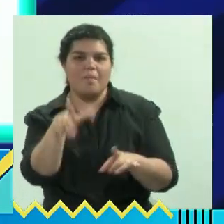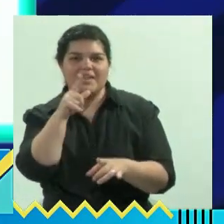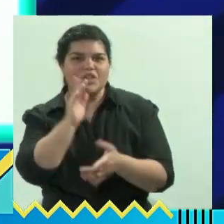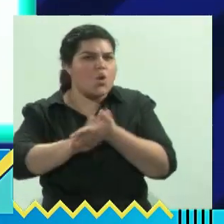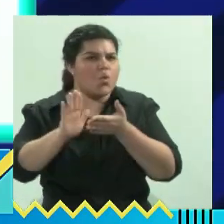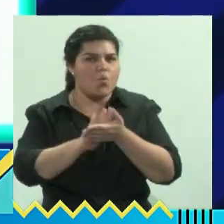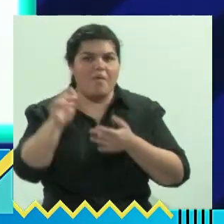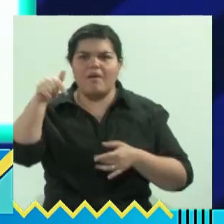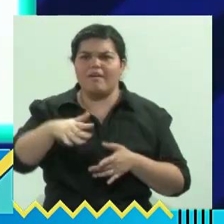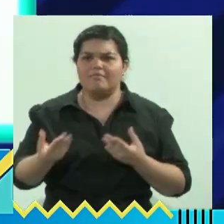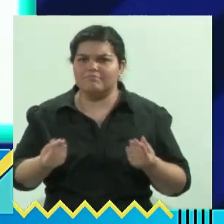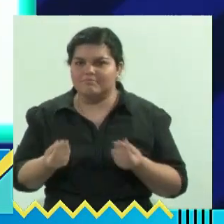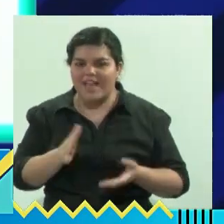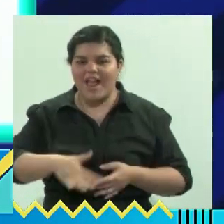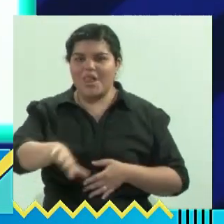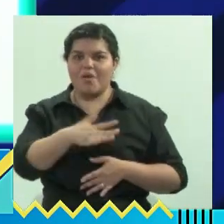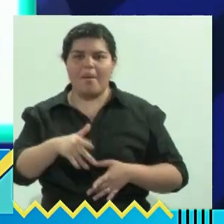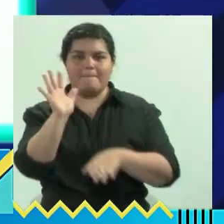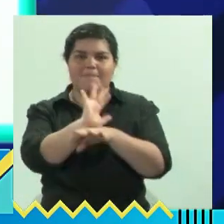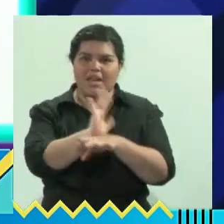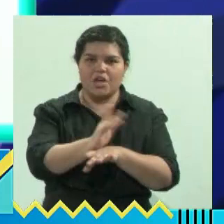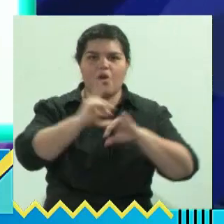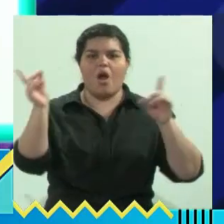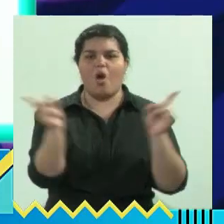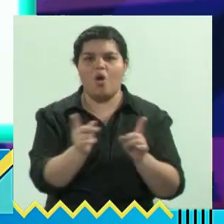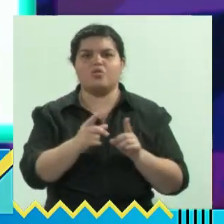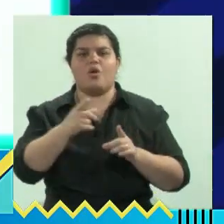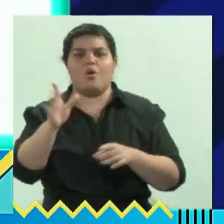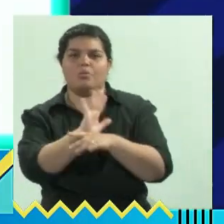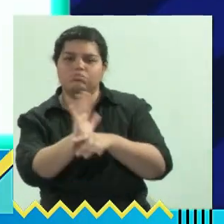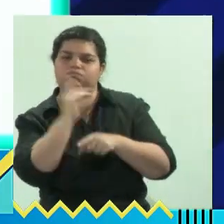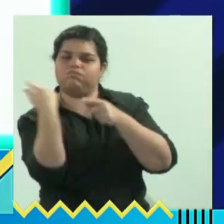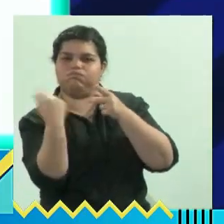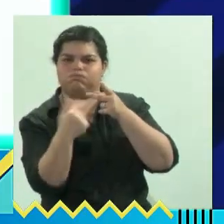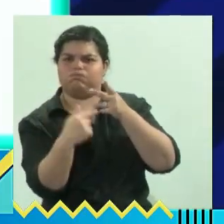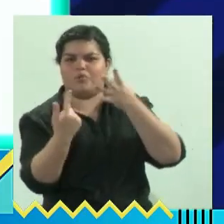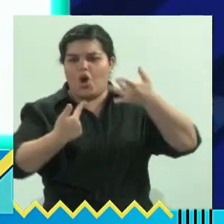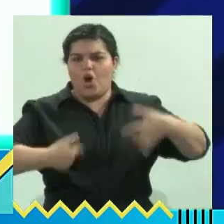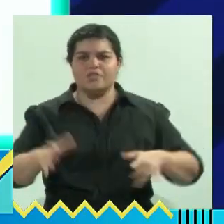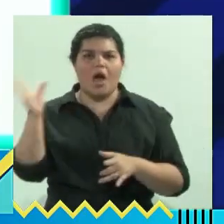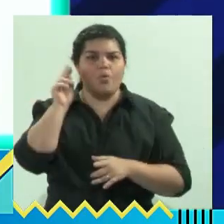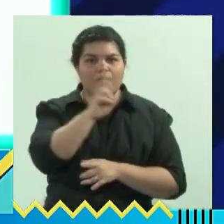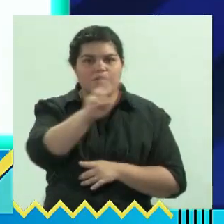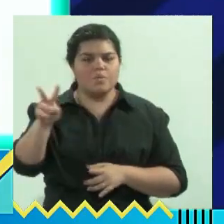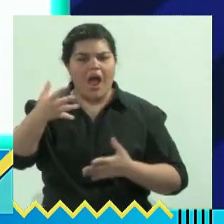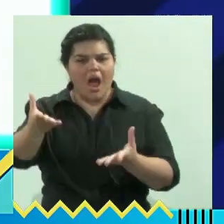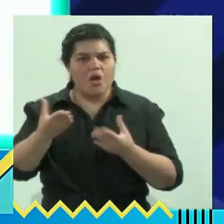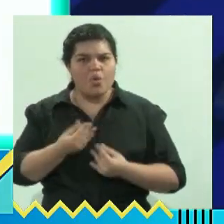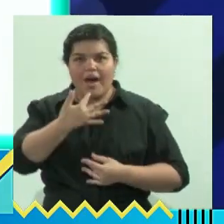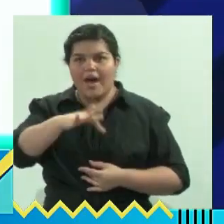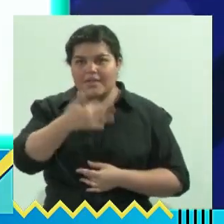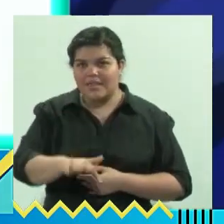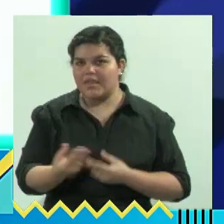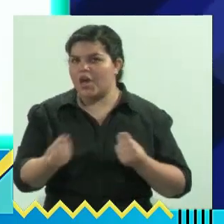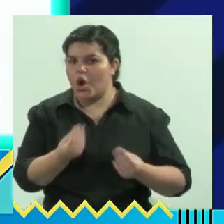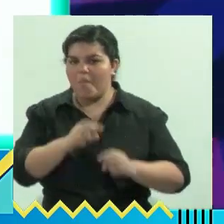espacio donde vamos a ver películas, cortometrajes, videoclips, documentales y cualquier pieza audiovisual que nos ayude a entender un poquitito más los